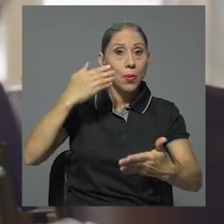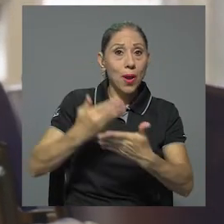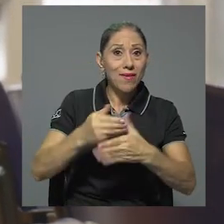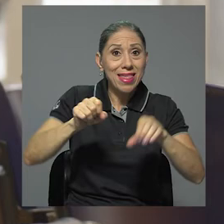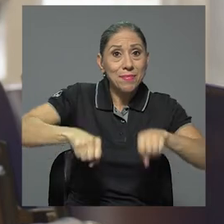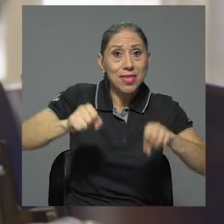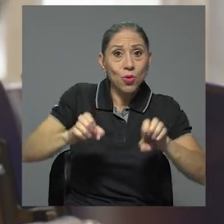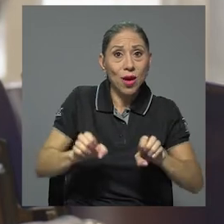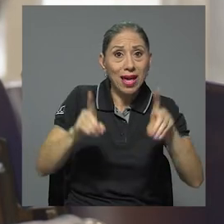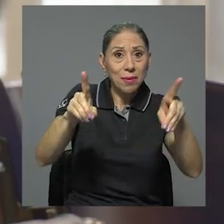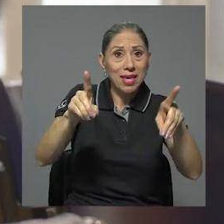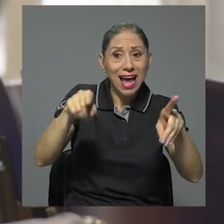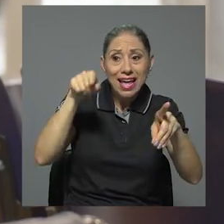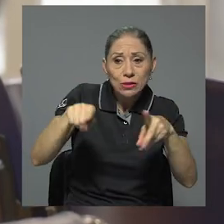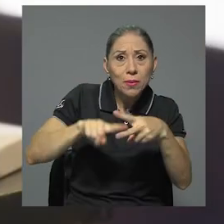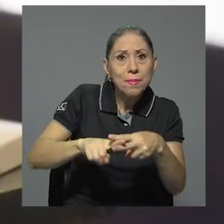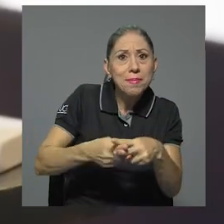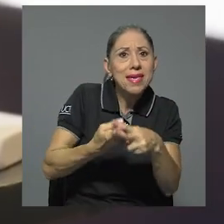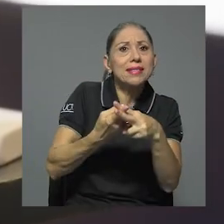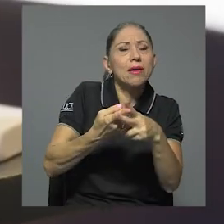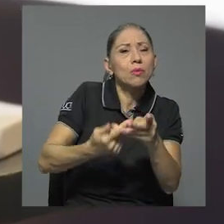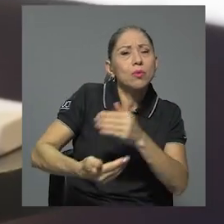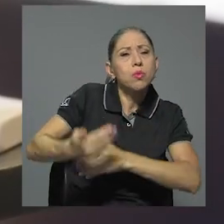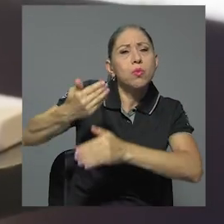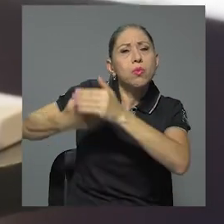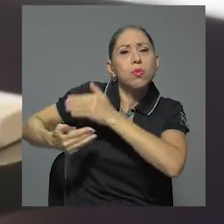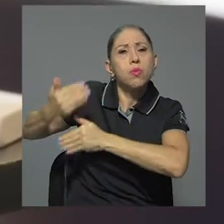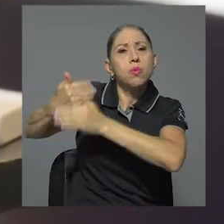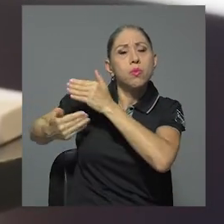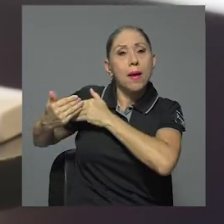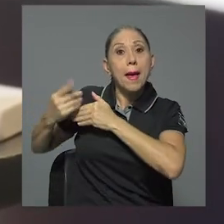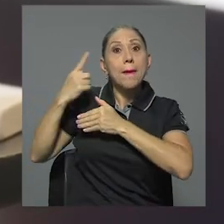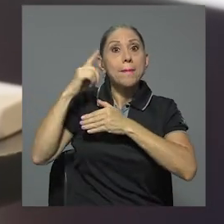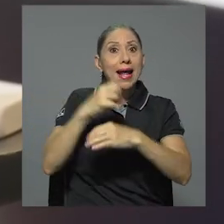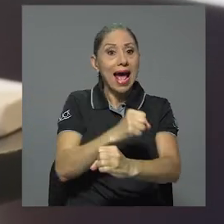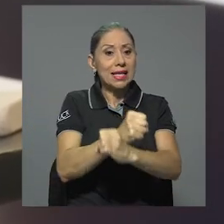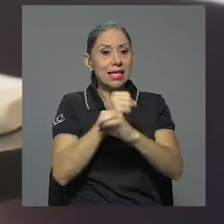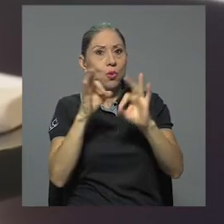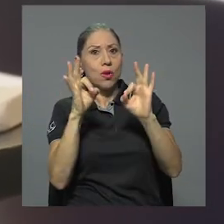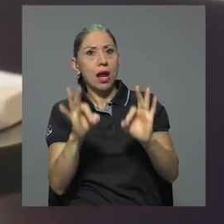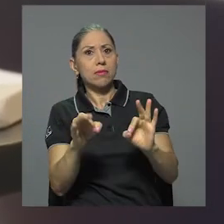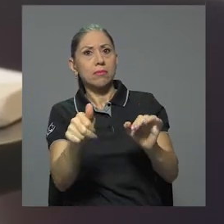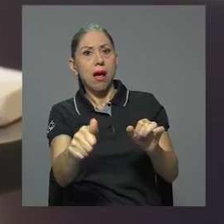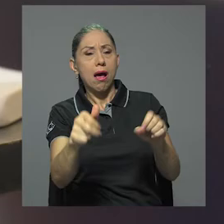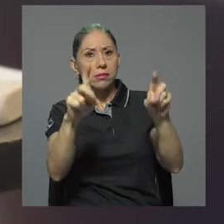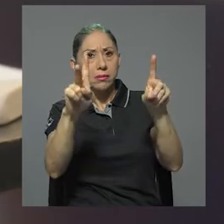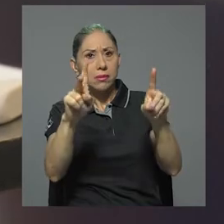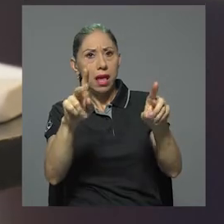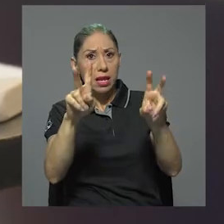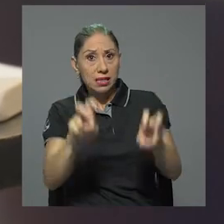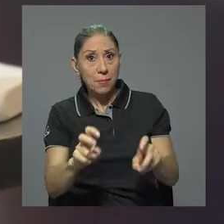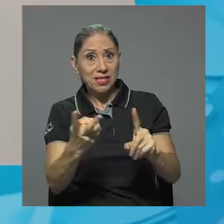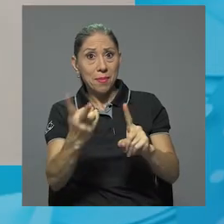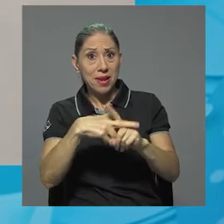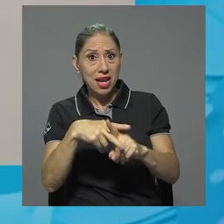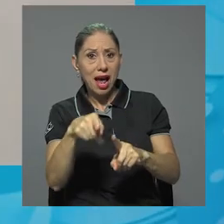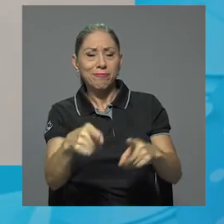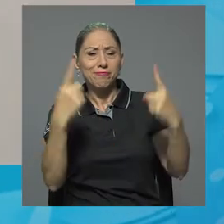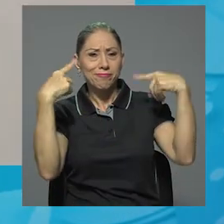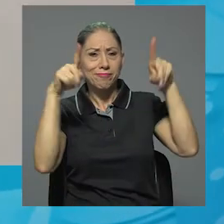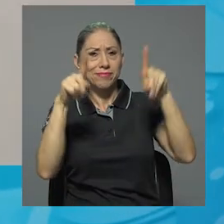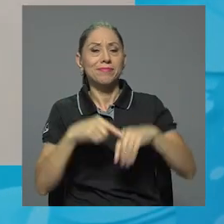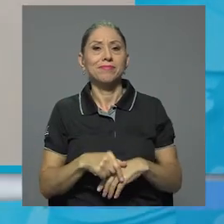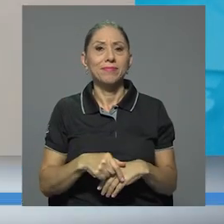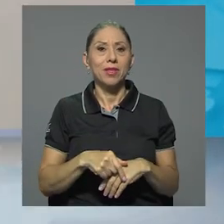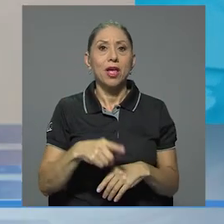comienza a gestionar con bastante antelación para asegurarse el éxito en las fechas en que ésta se aplica. Cuando nosotros